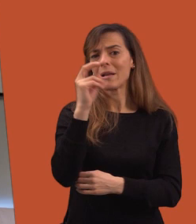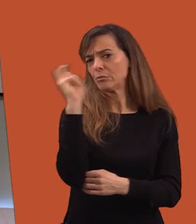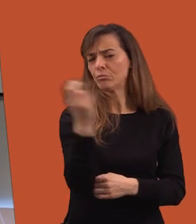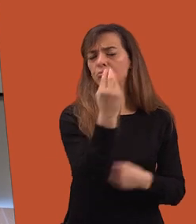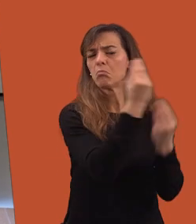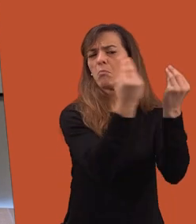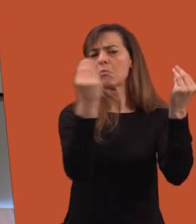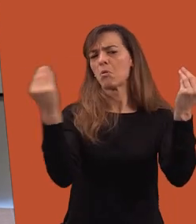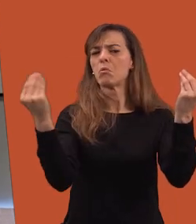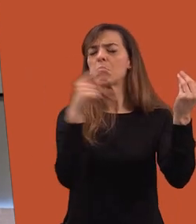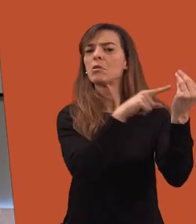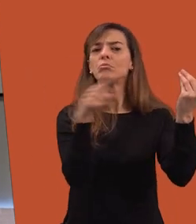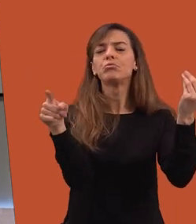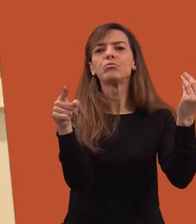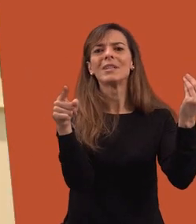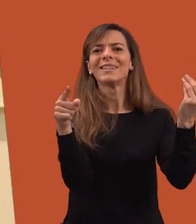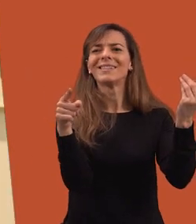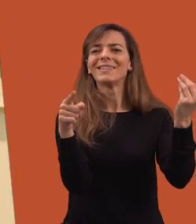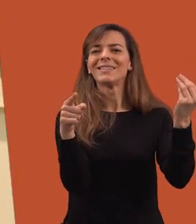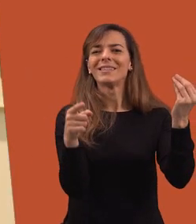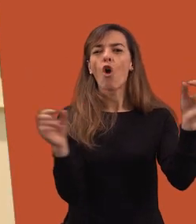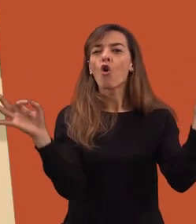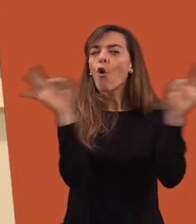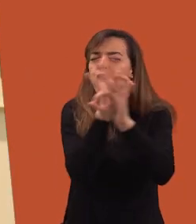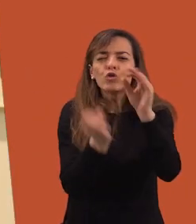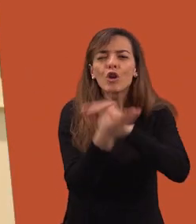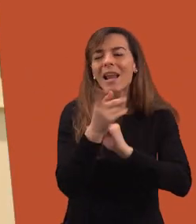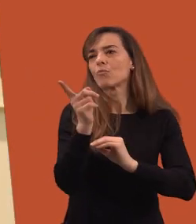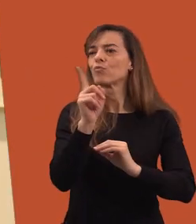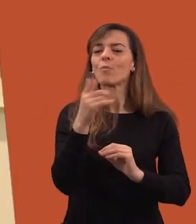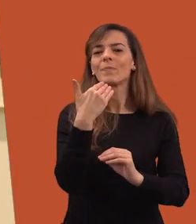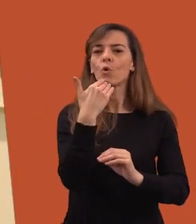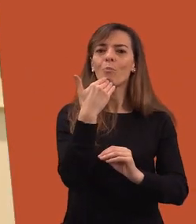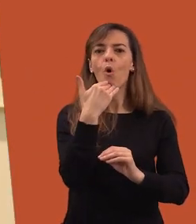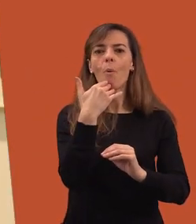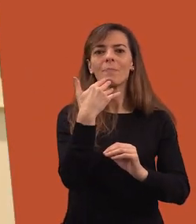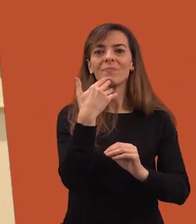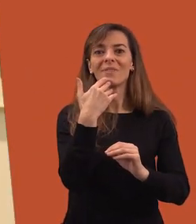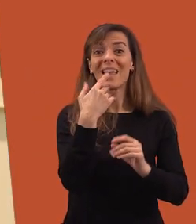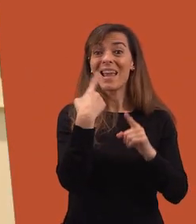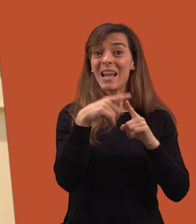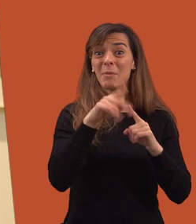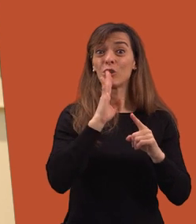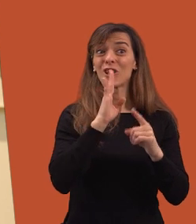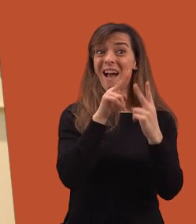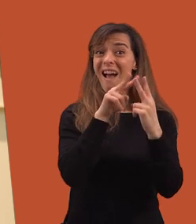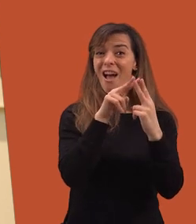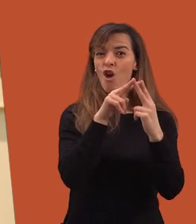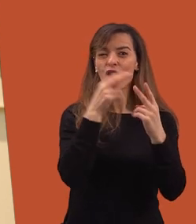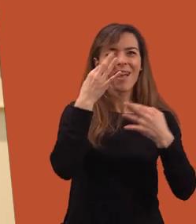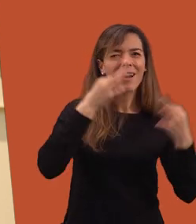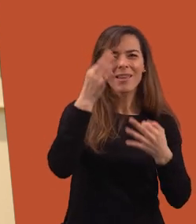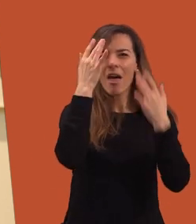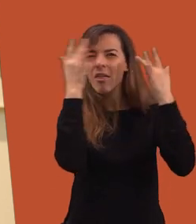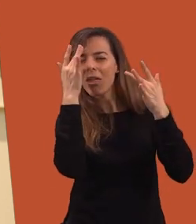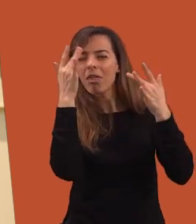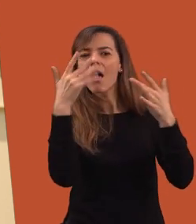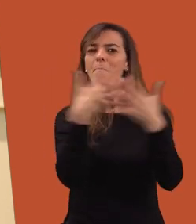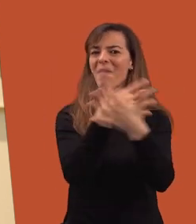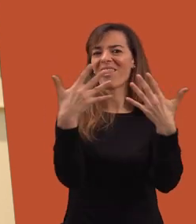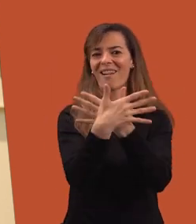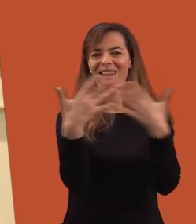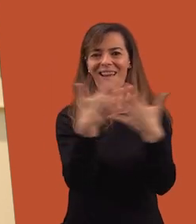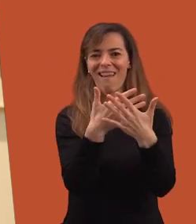en el que muestras varias obras tiene que haber una especie no es confusión sino que tiene que haber una mezcla de estos dos elementos